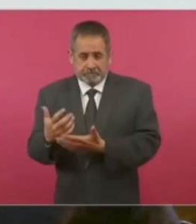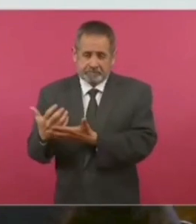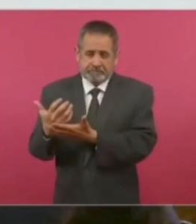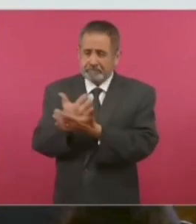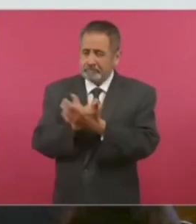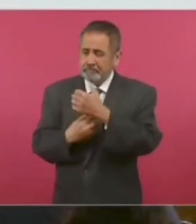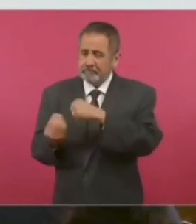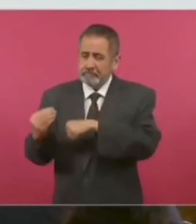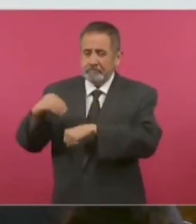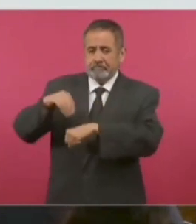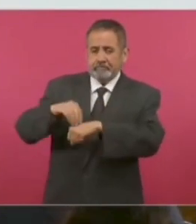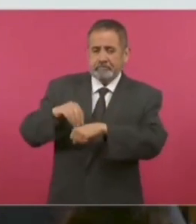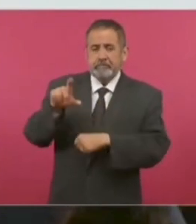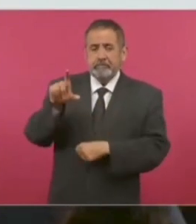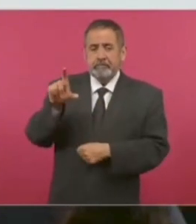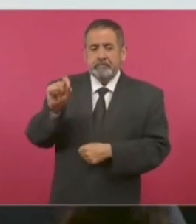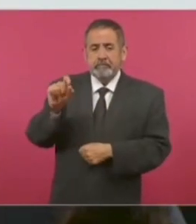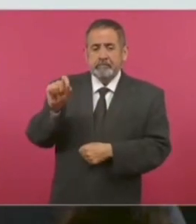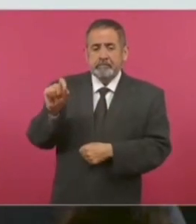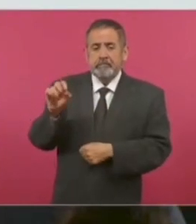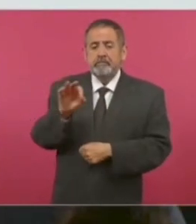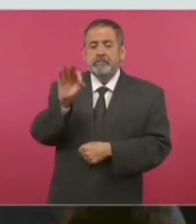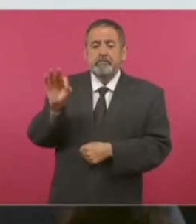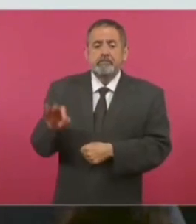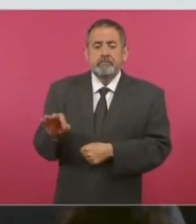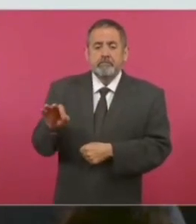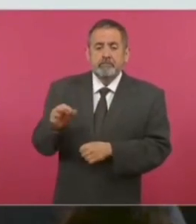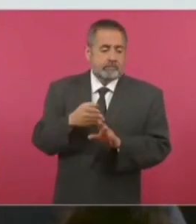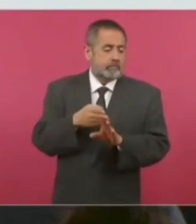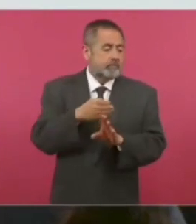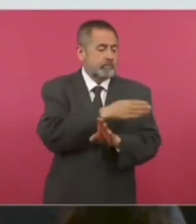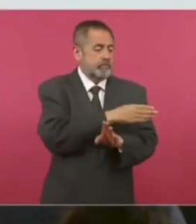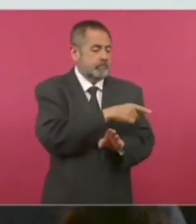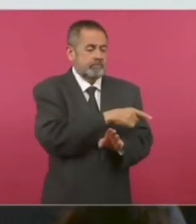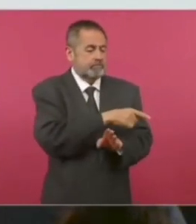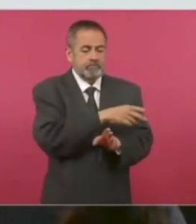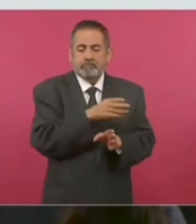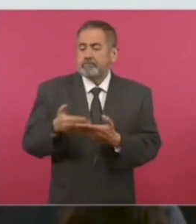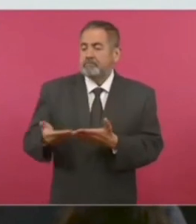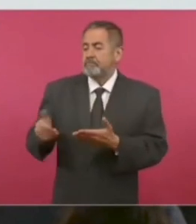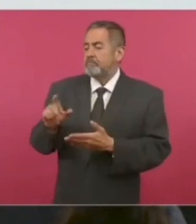20.4% más que en 2016,